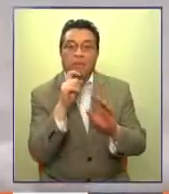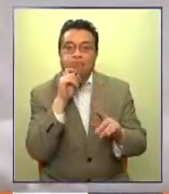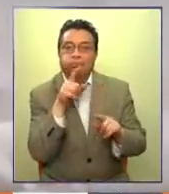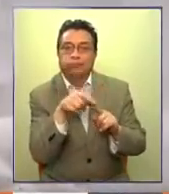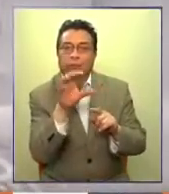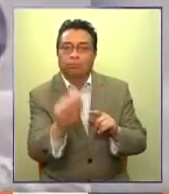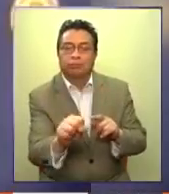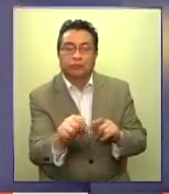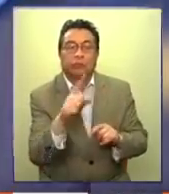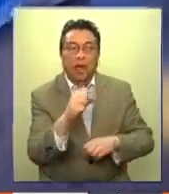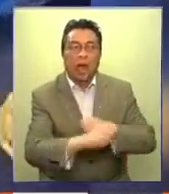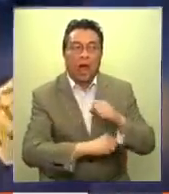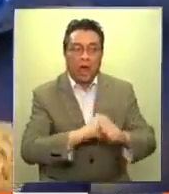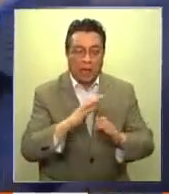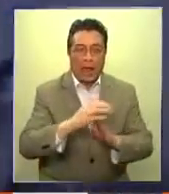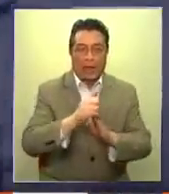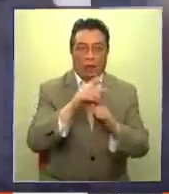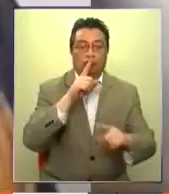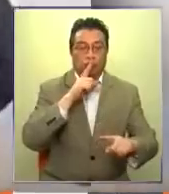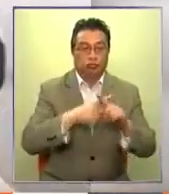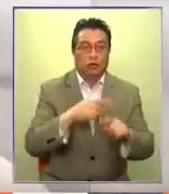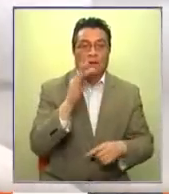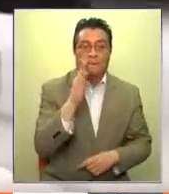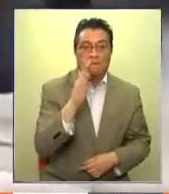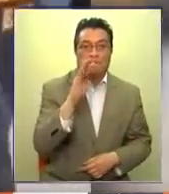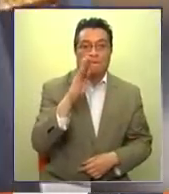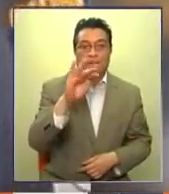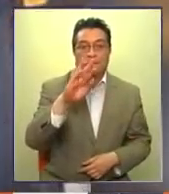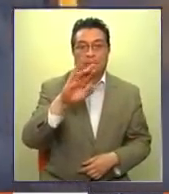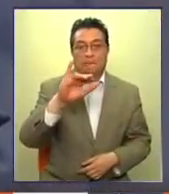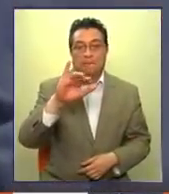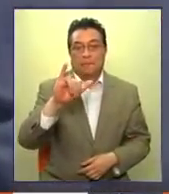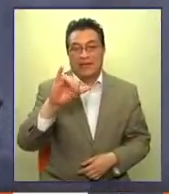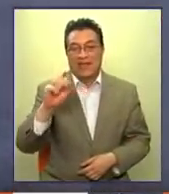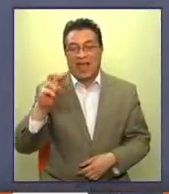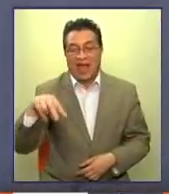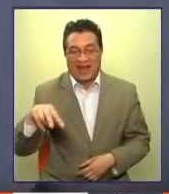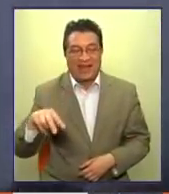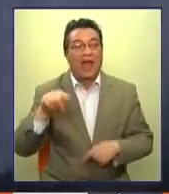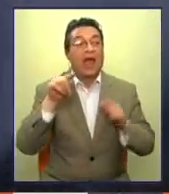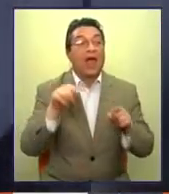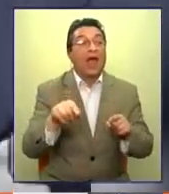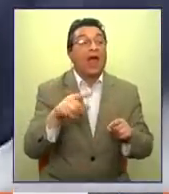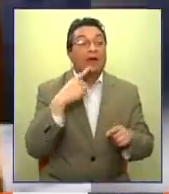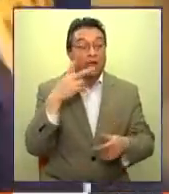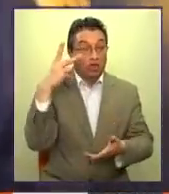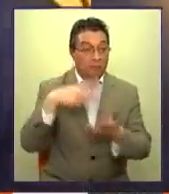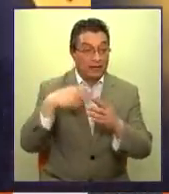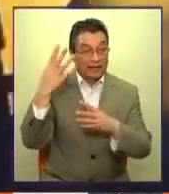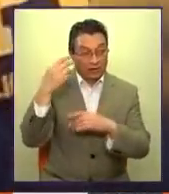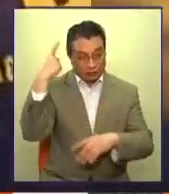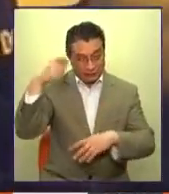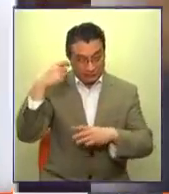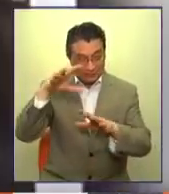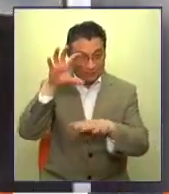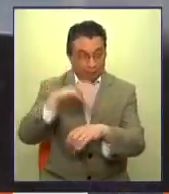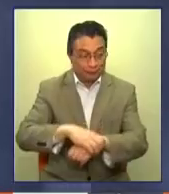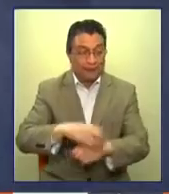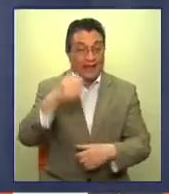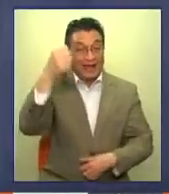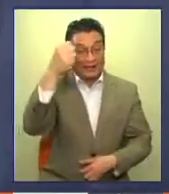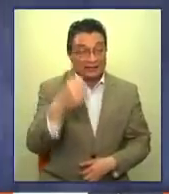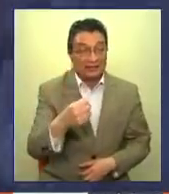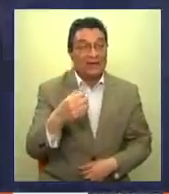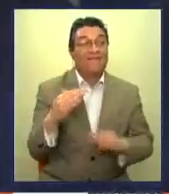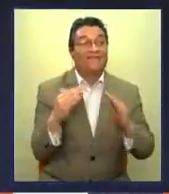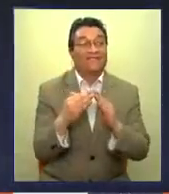a la que por años lideró. Su nombre es Brian, su pandilla, los Lulas. El registro es del 2014, cuando lo detuvieron por asesinar a un